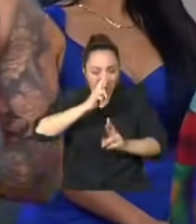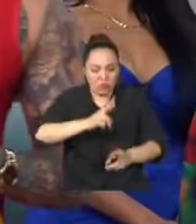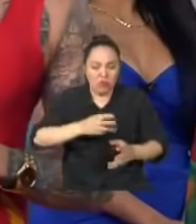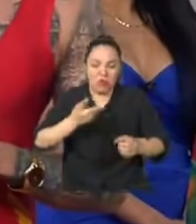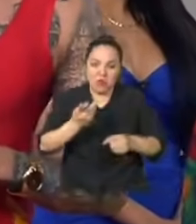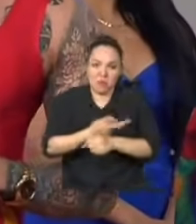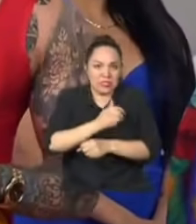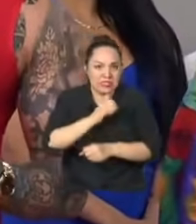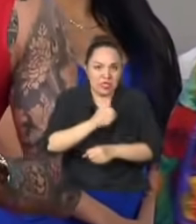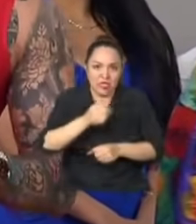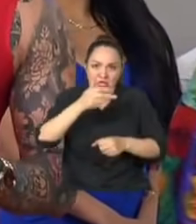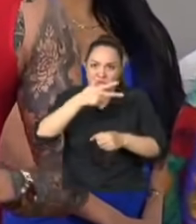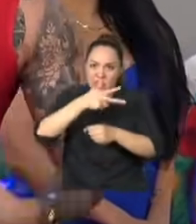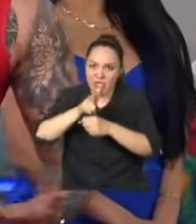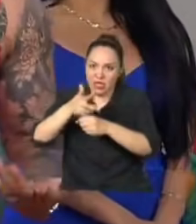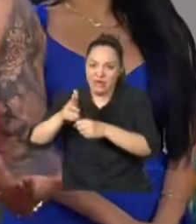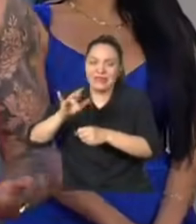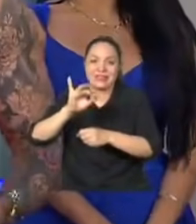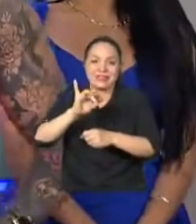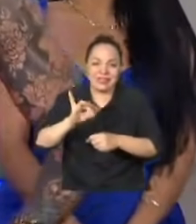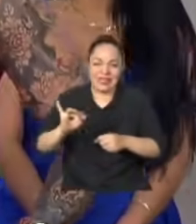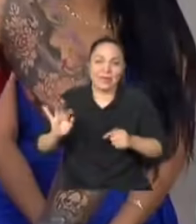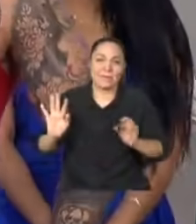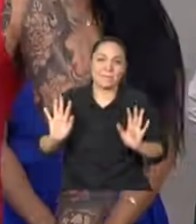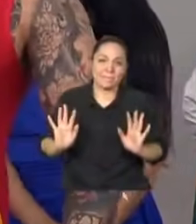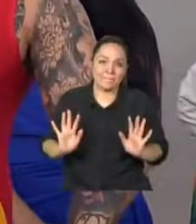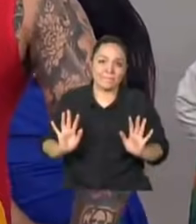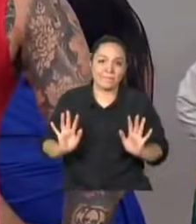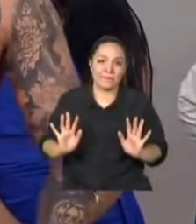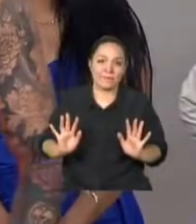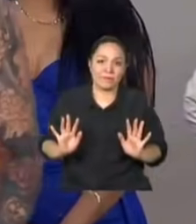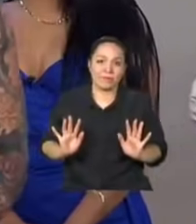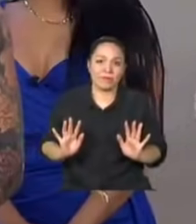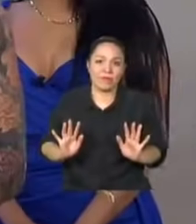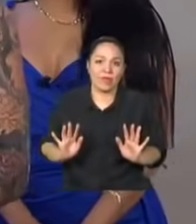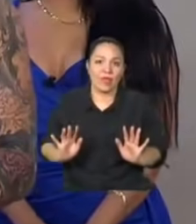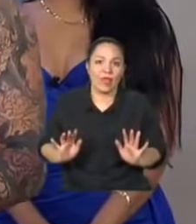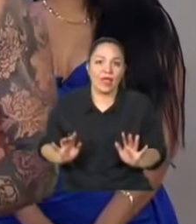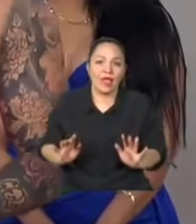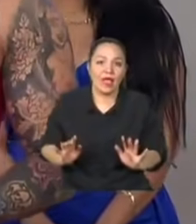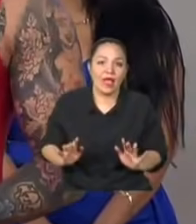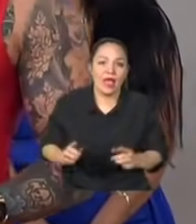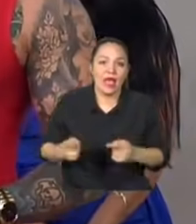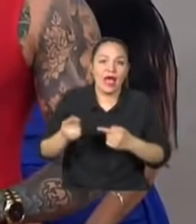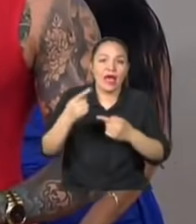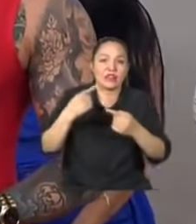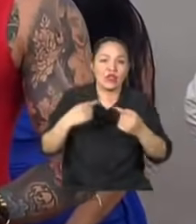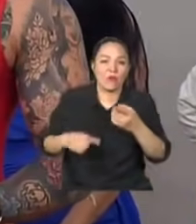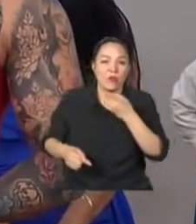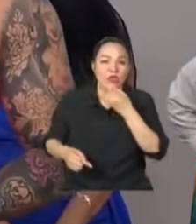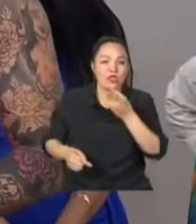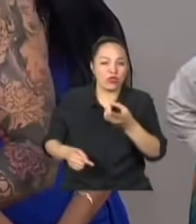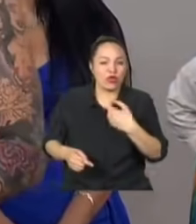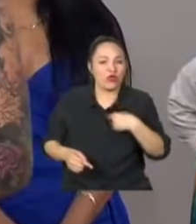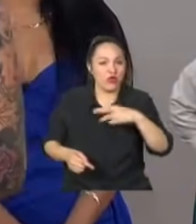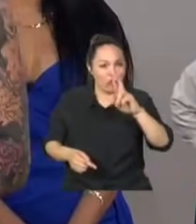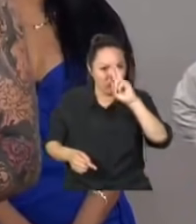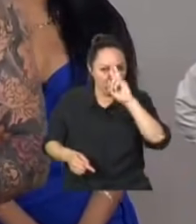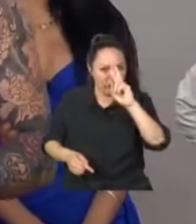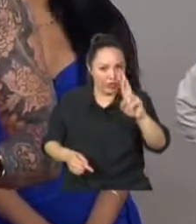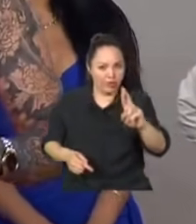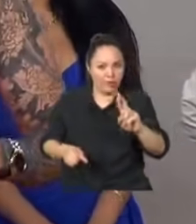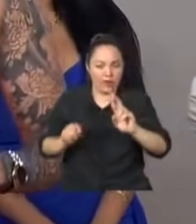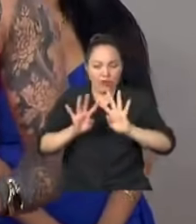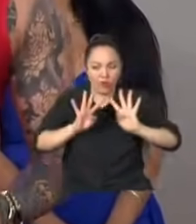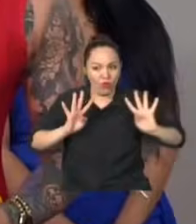voy a decir por qué. Porque él es un aprovechón, le voy a decir por qué. Hay gente que me dice aquí por la mujer, ay, si eres joto. Lo voy a decir, y con respeto a todos ustedes, porque nunca